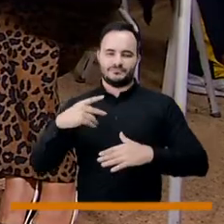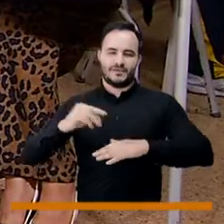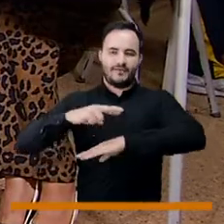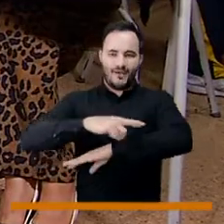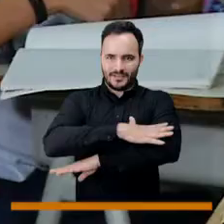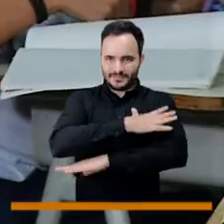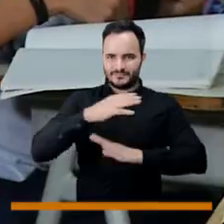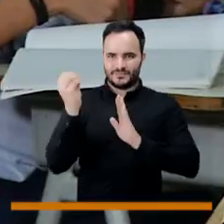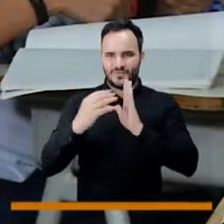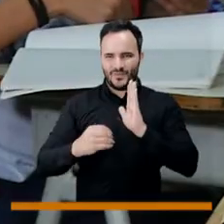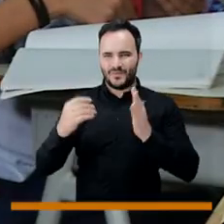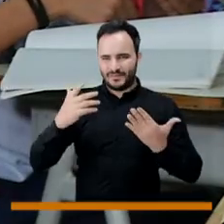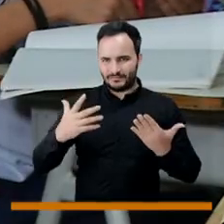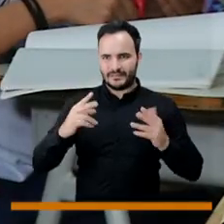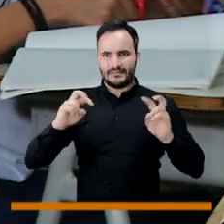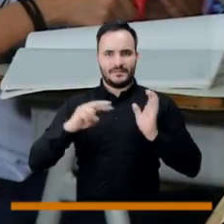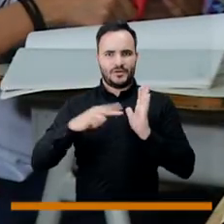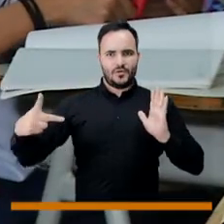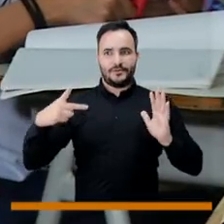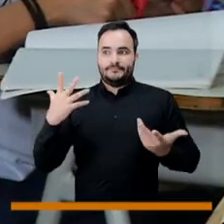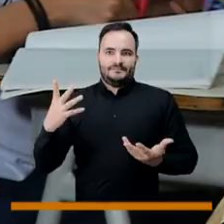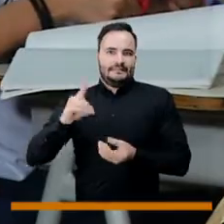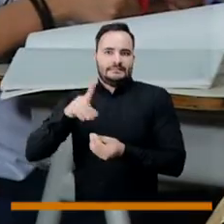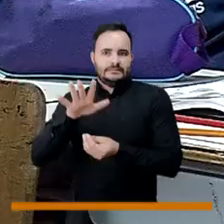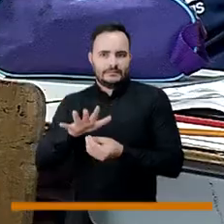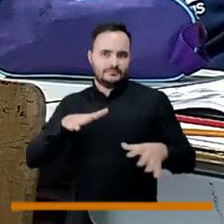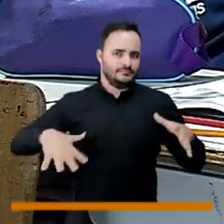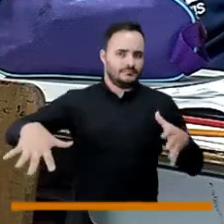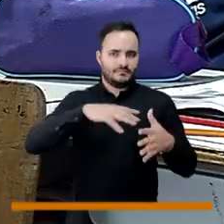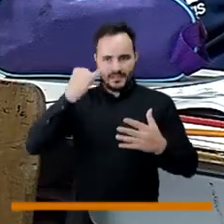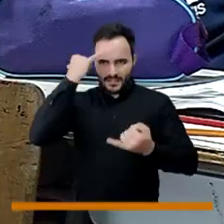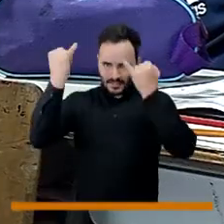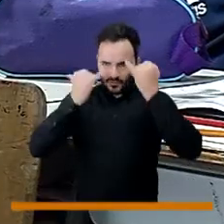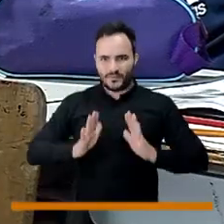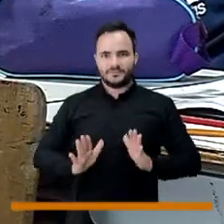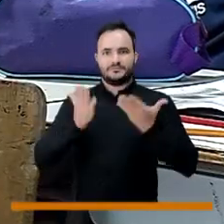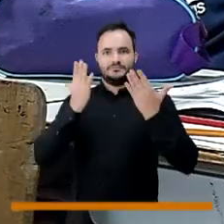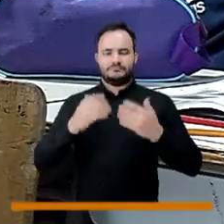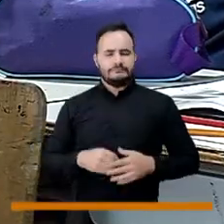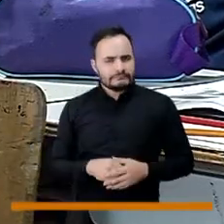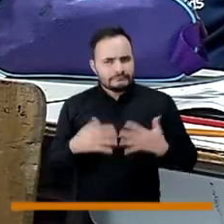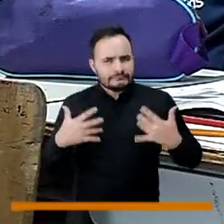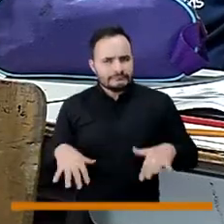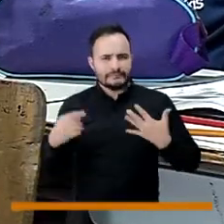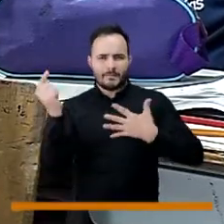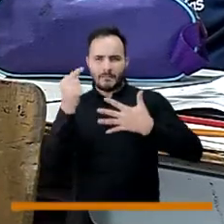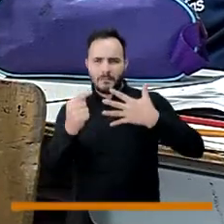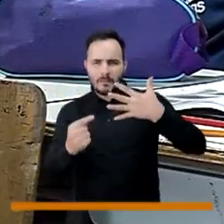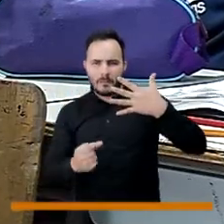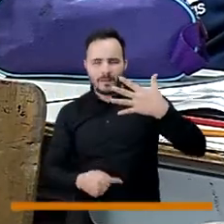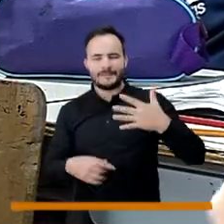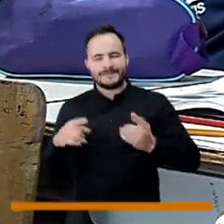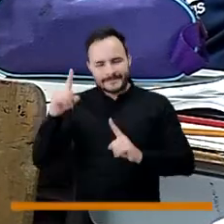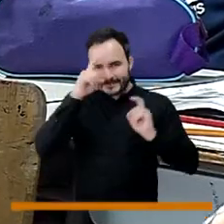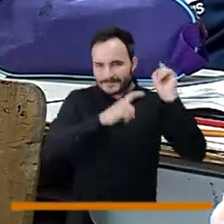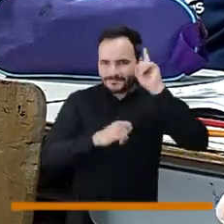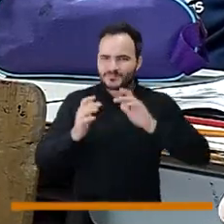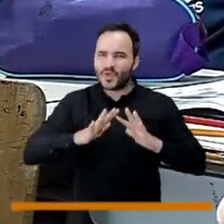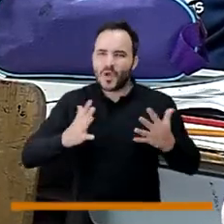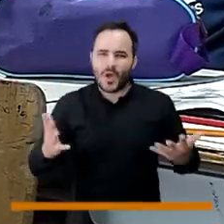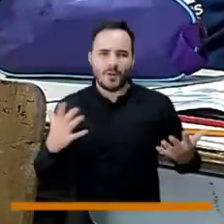tecnología e innovación y que queremos ser la punta de lanza de la cuarta revolución industrial cómo vamos a afrontar esas